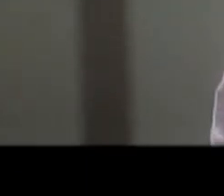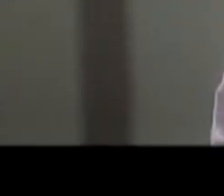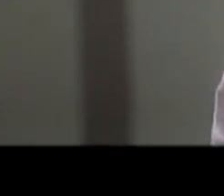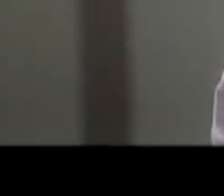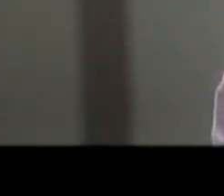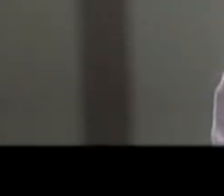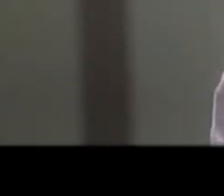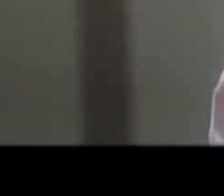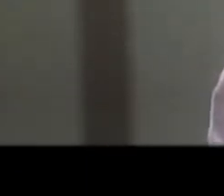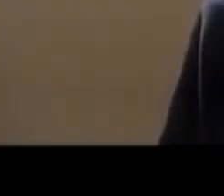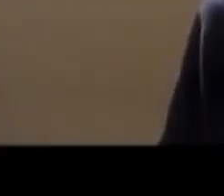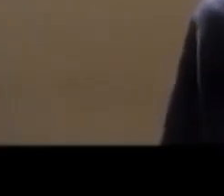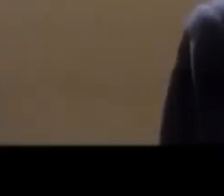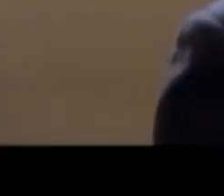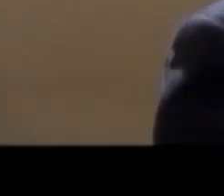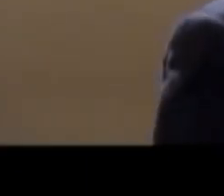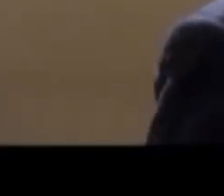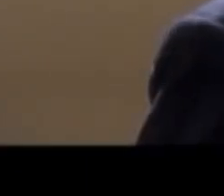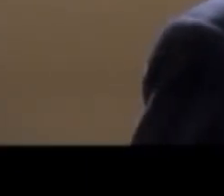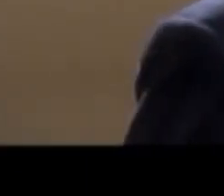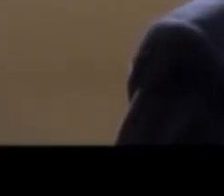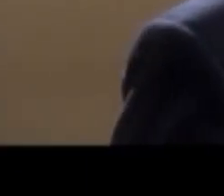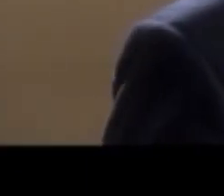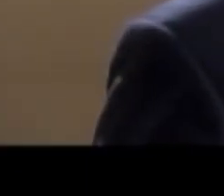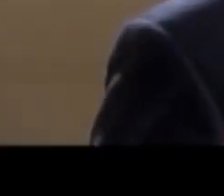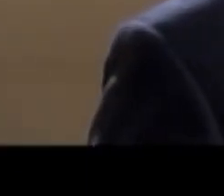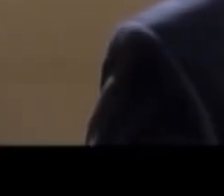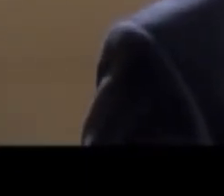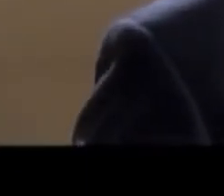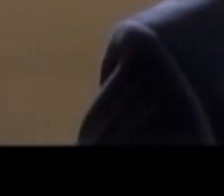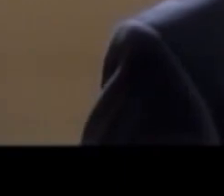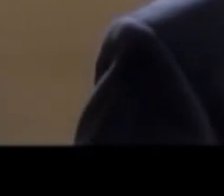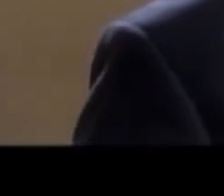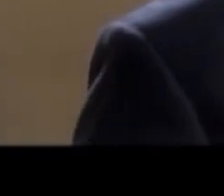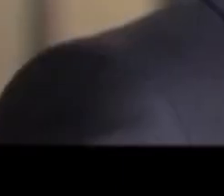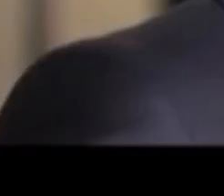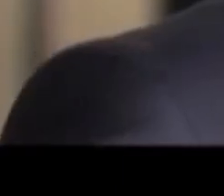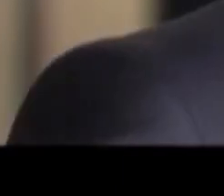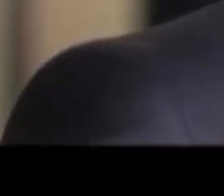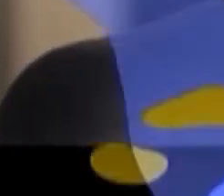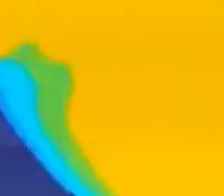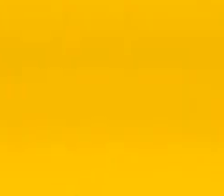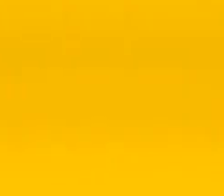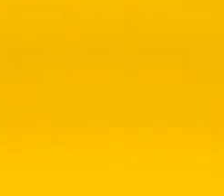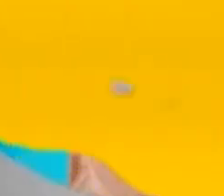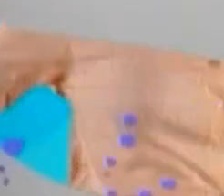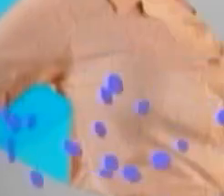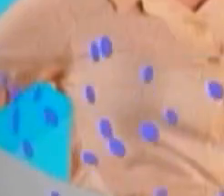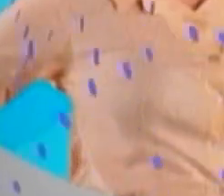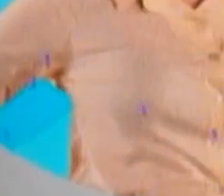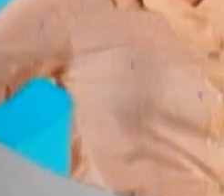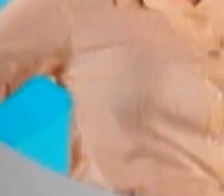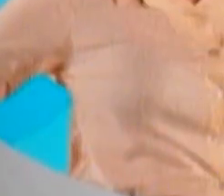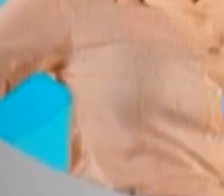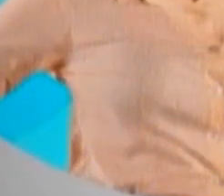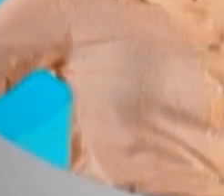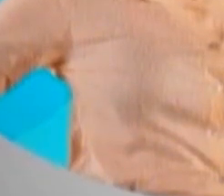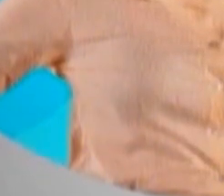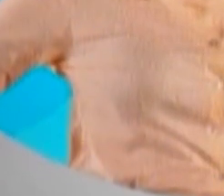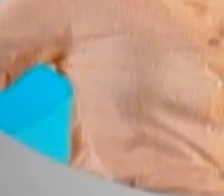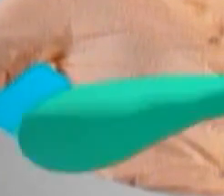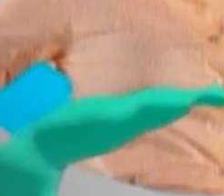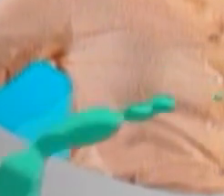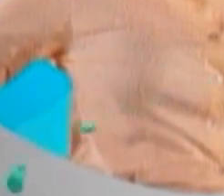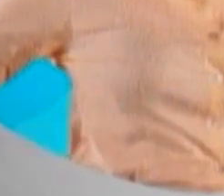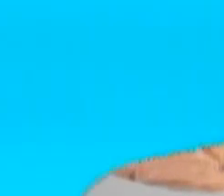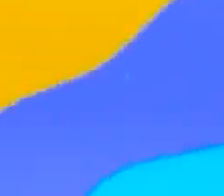ya se decidió, ¿no? Ya llegué a una conclusión. Una rosa con amor. A